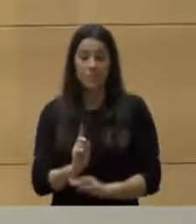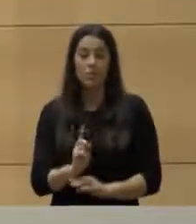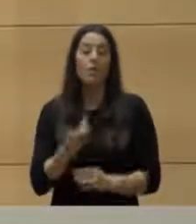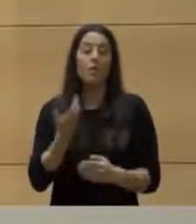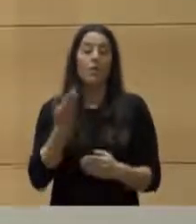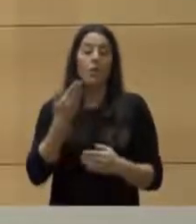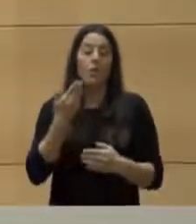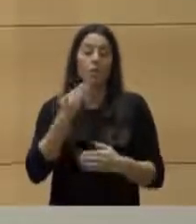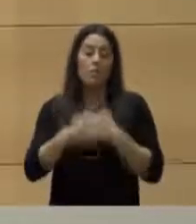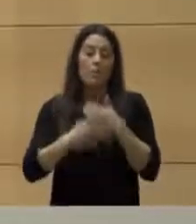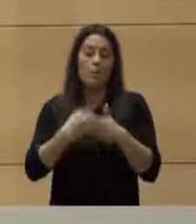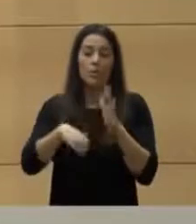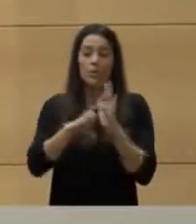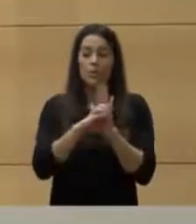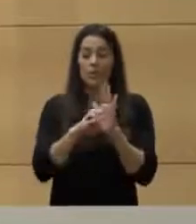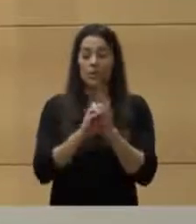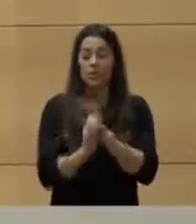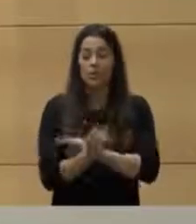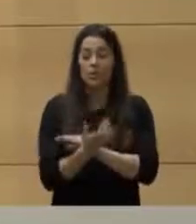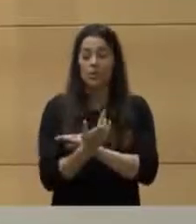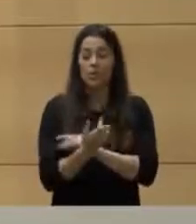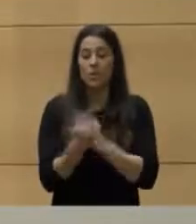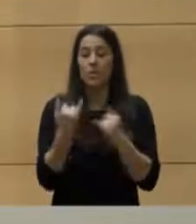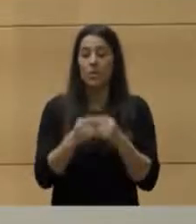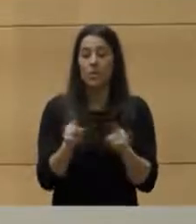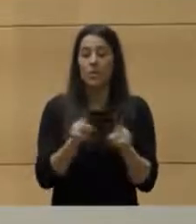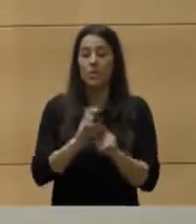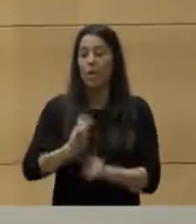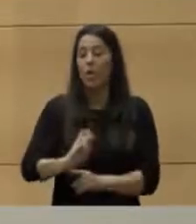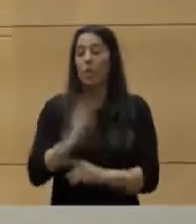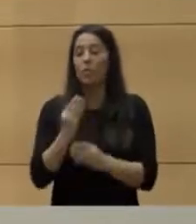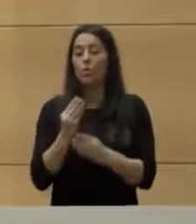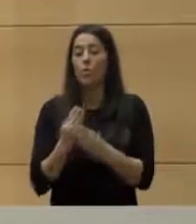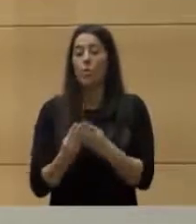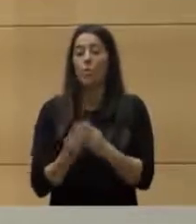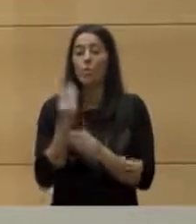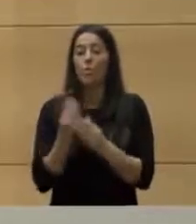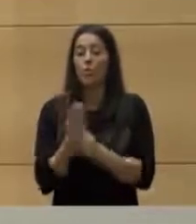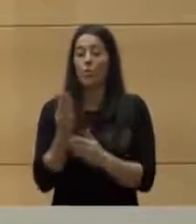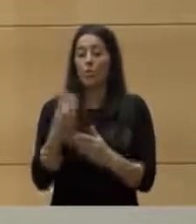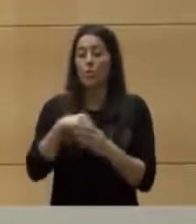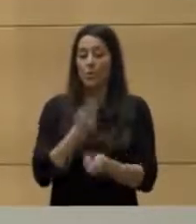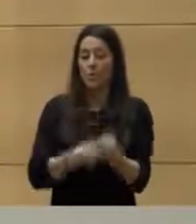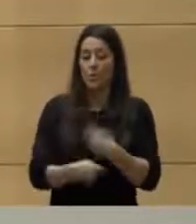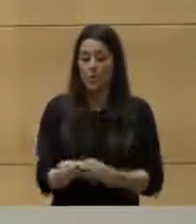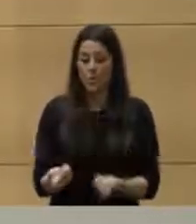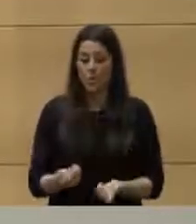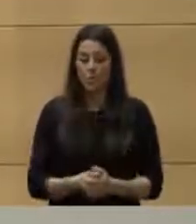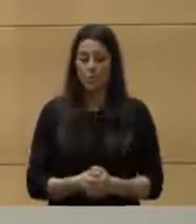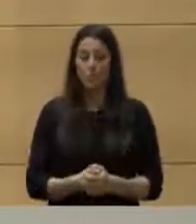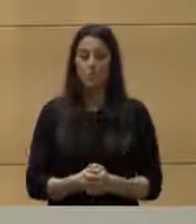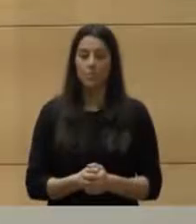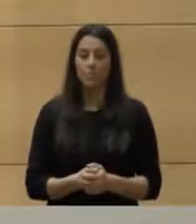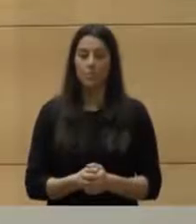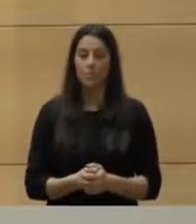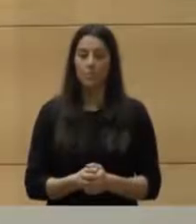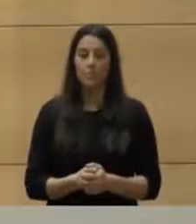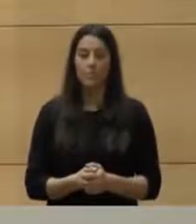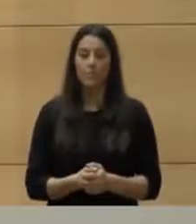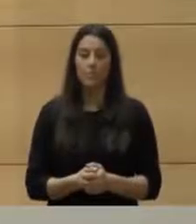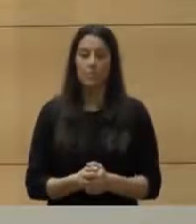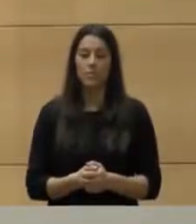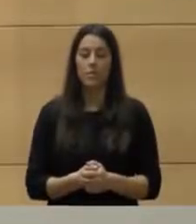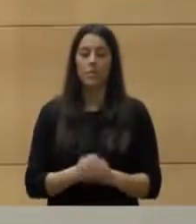otro producto que se ha sacado al mercado. Y que yo recuerde, les voy a decir a ustedes cuánto yo he contado en el mercado. A saber,